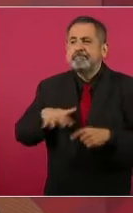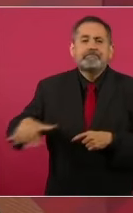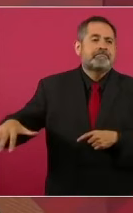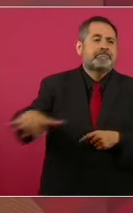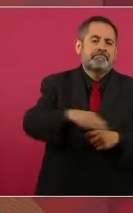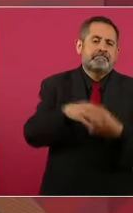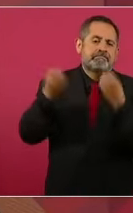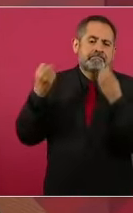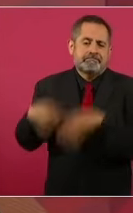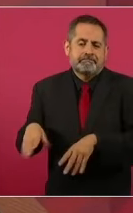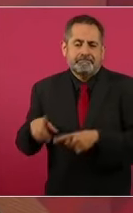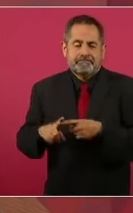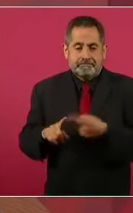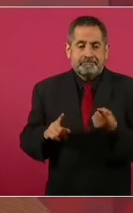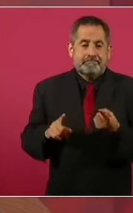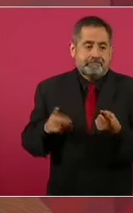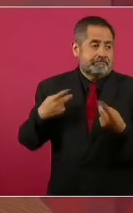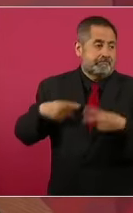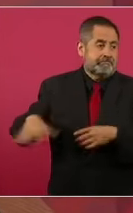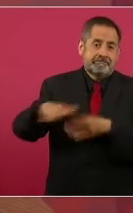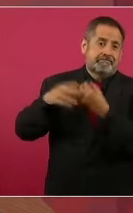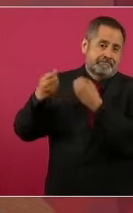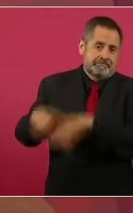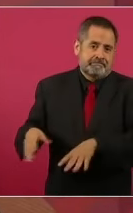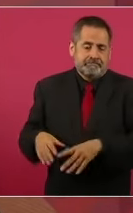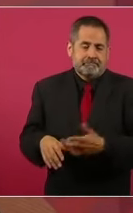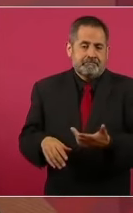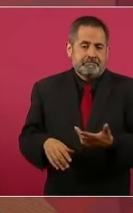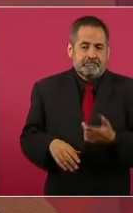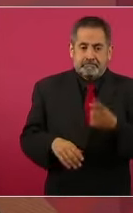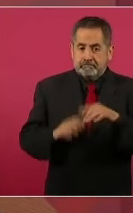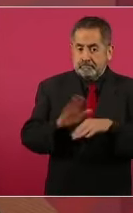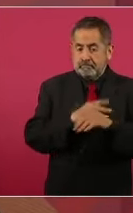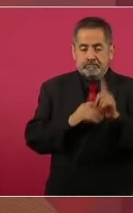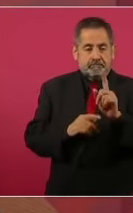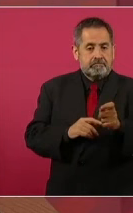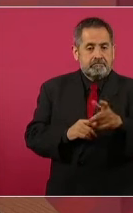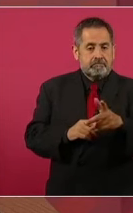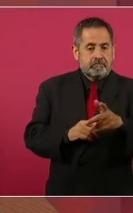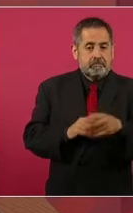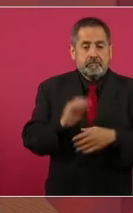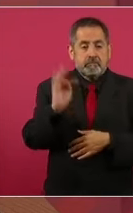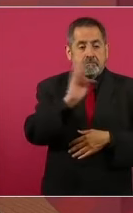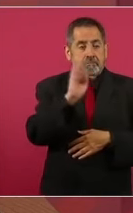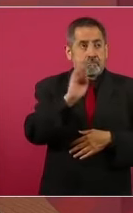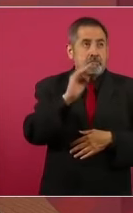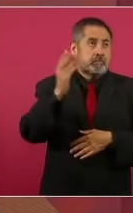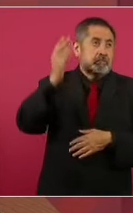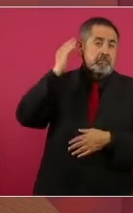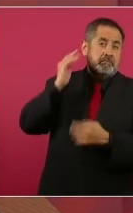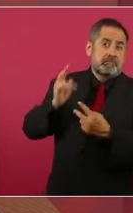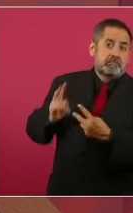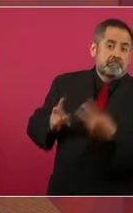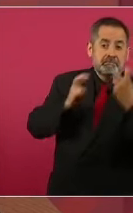solo. Dañaron al pueblo. Pero porque si no se hubiesen robado la